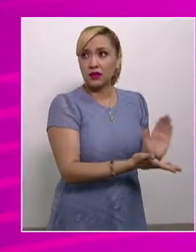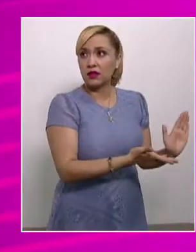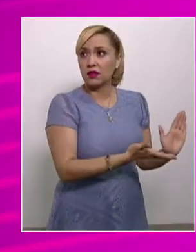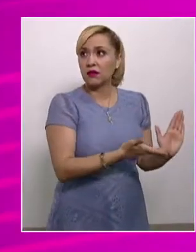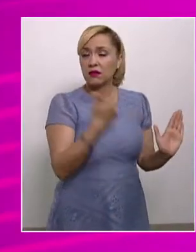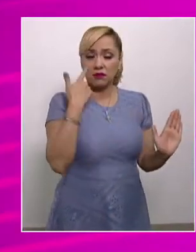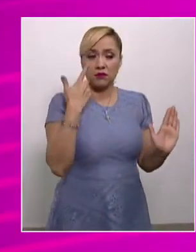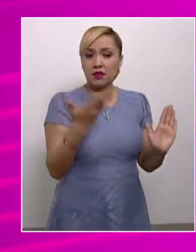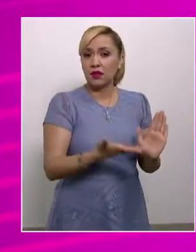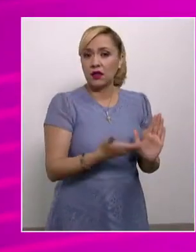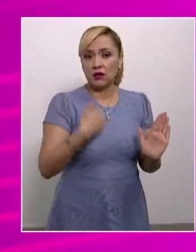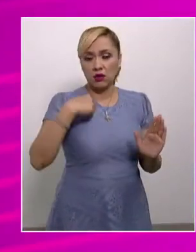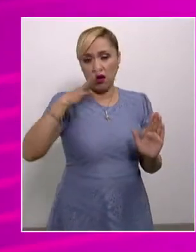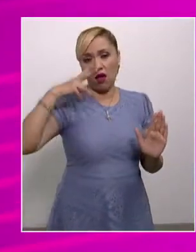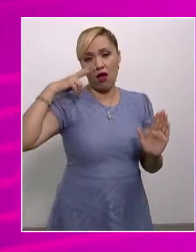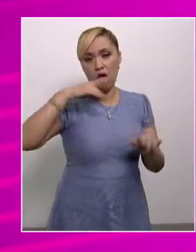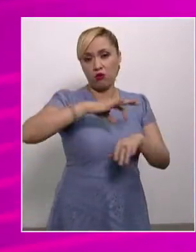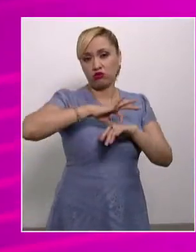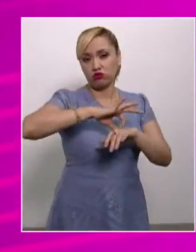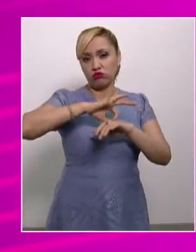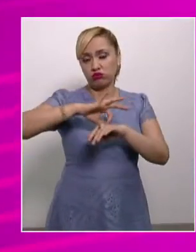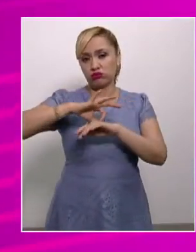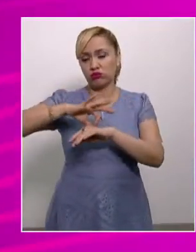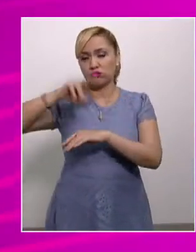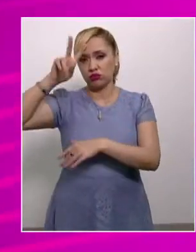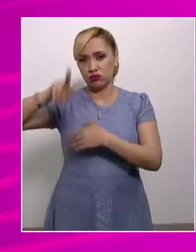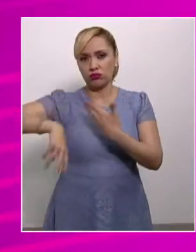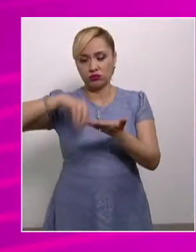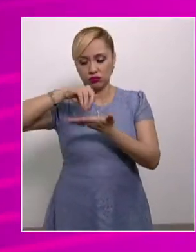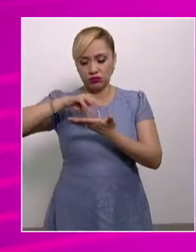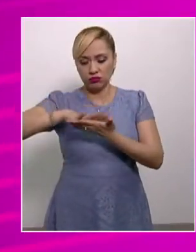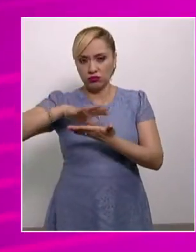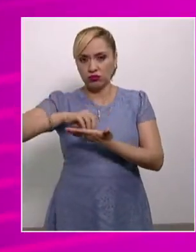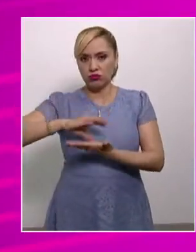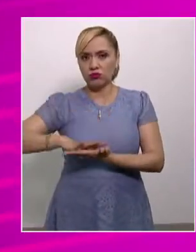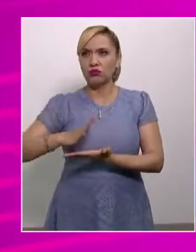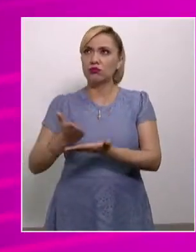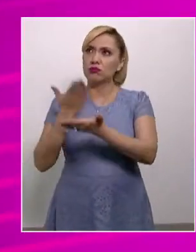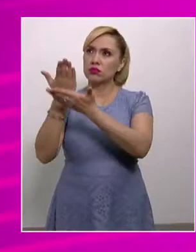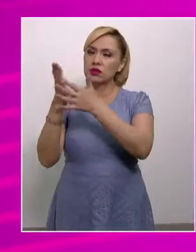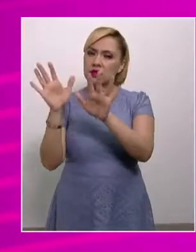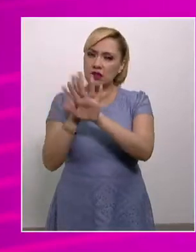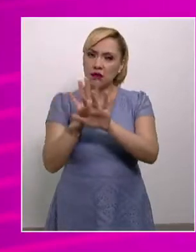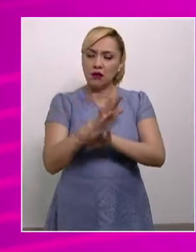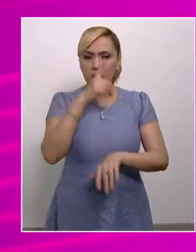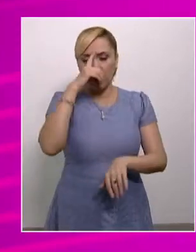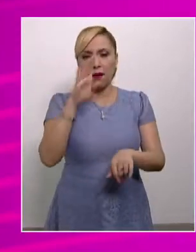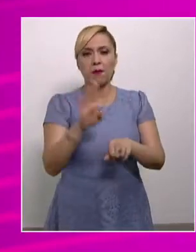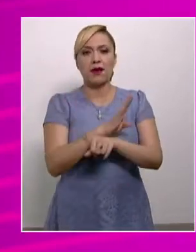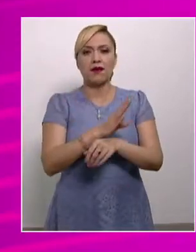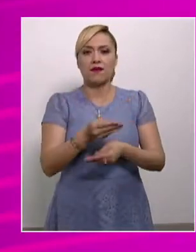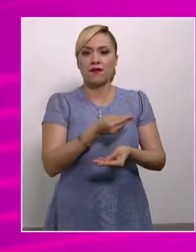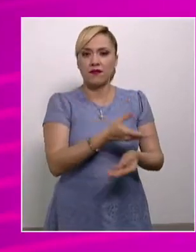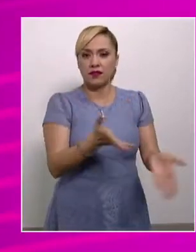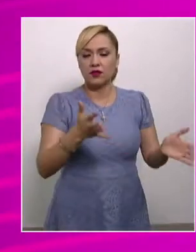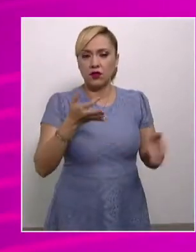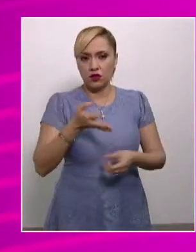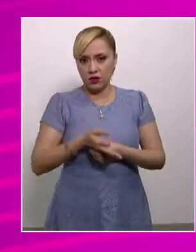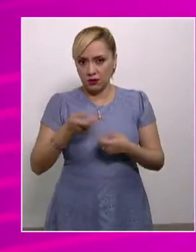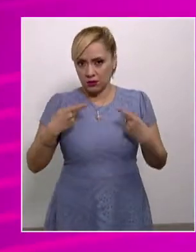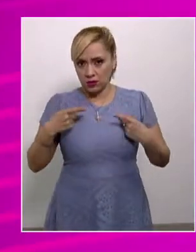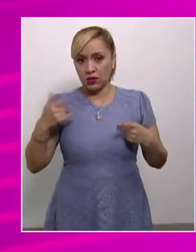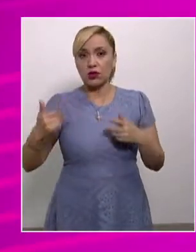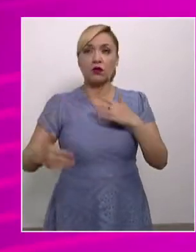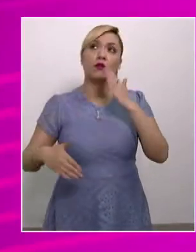para poder tener un registro que nos permita plantear cambios estructurales que beneficien tanto a la población actual como a